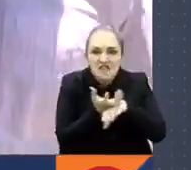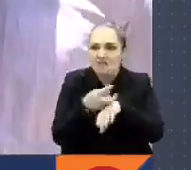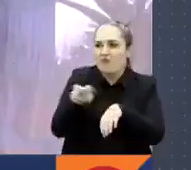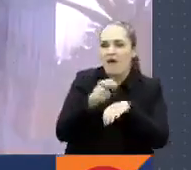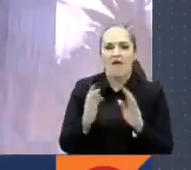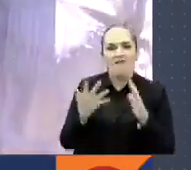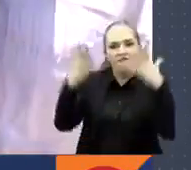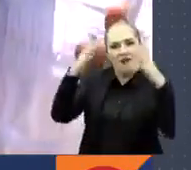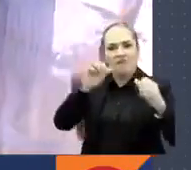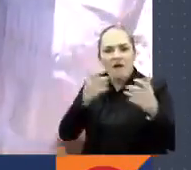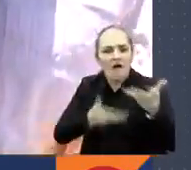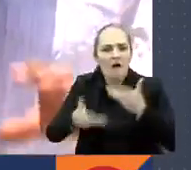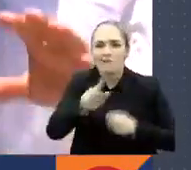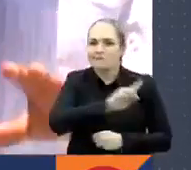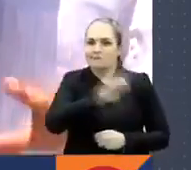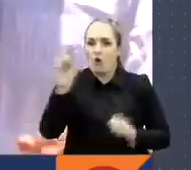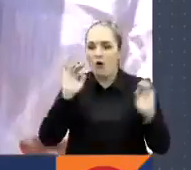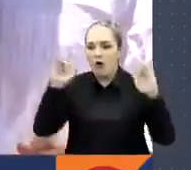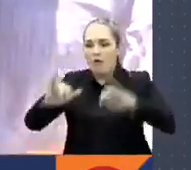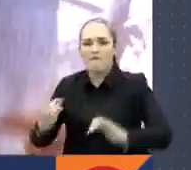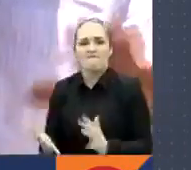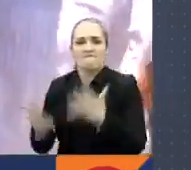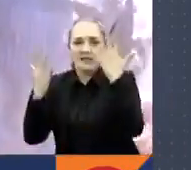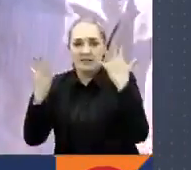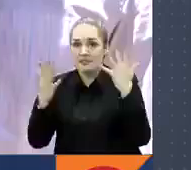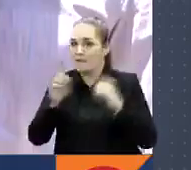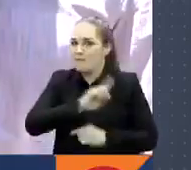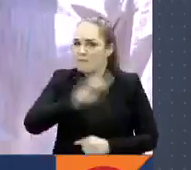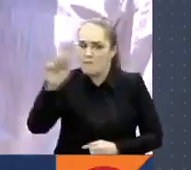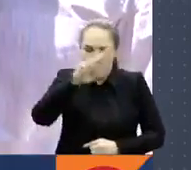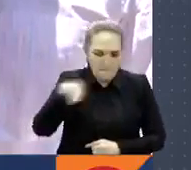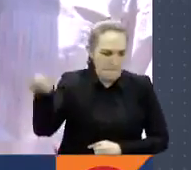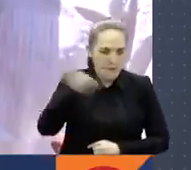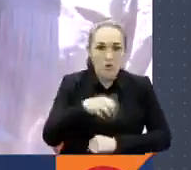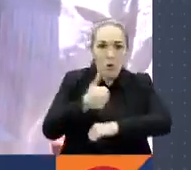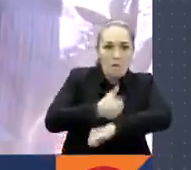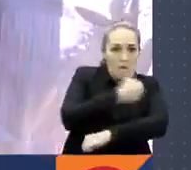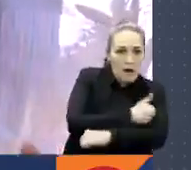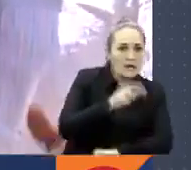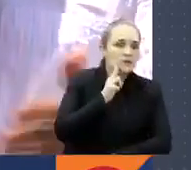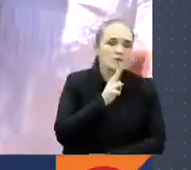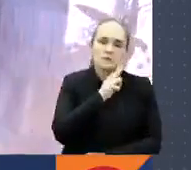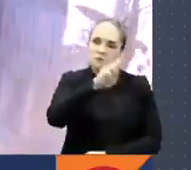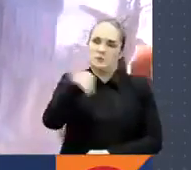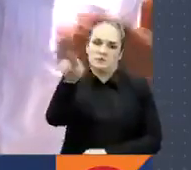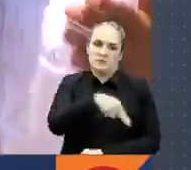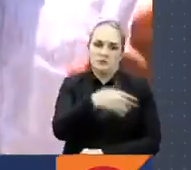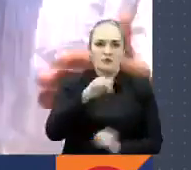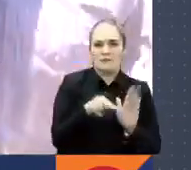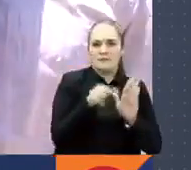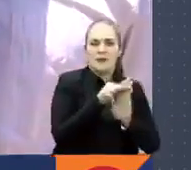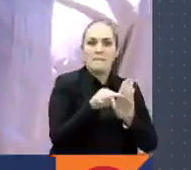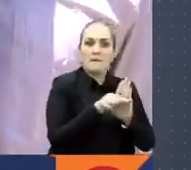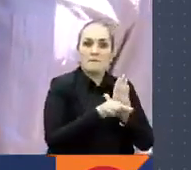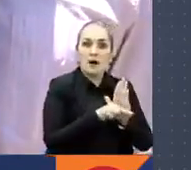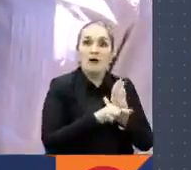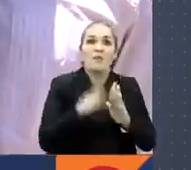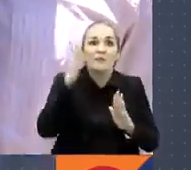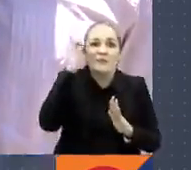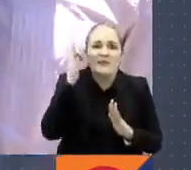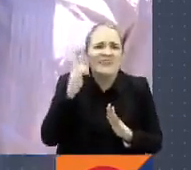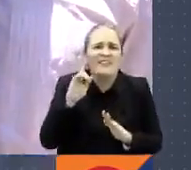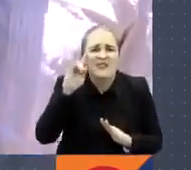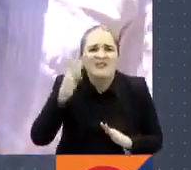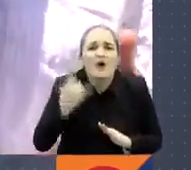por supuesto, las fiestas de picó y las fiestas en diferentes establecimientos de la ciudad. Toda vez que aumentaron los casos